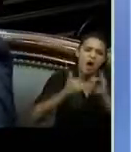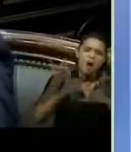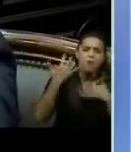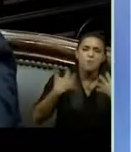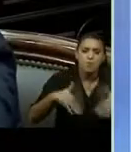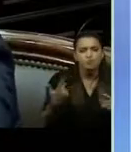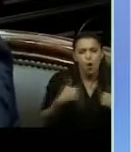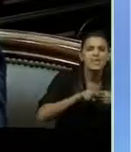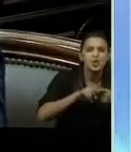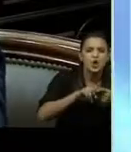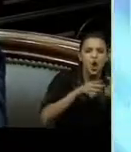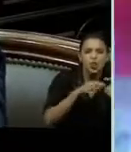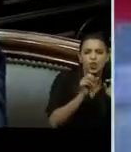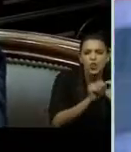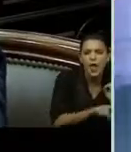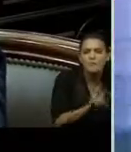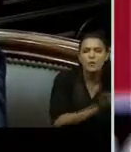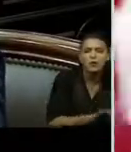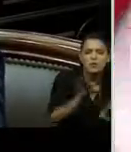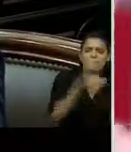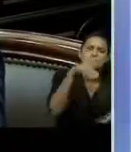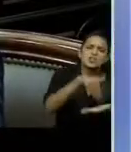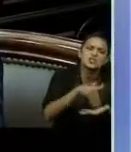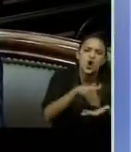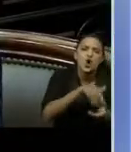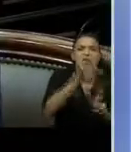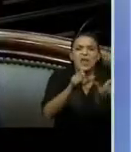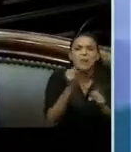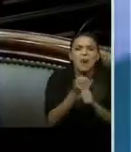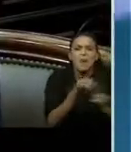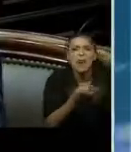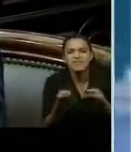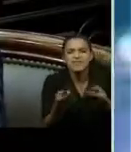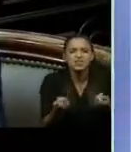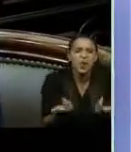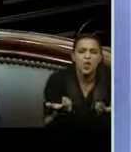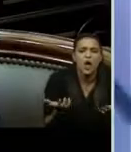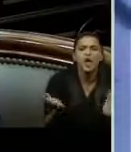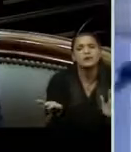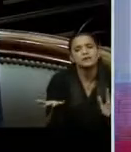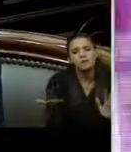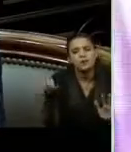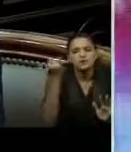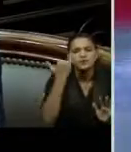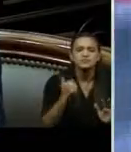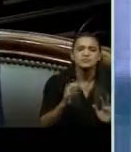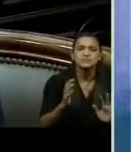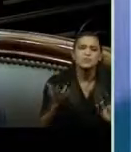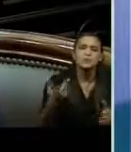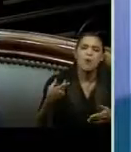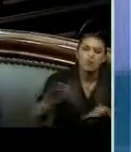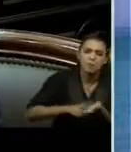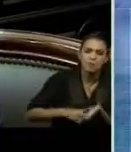que no podamos sacar leyes como es trabajadores viñateros, como es también etiquetado frontal. Vos fijate que